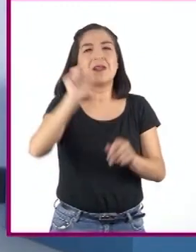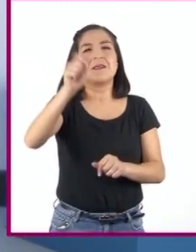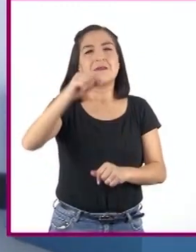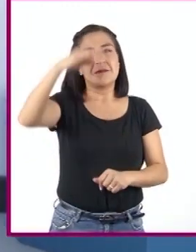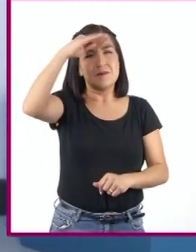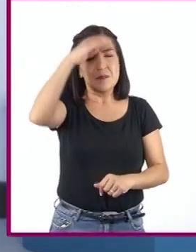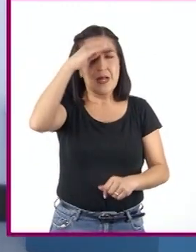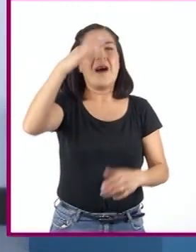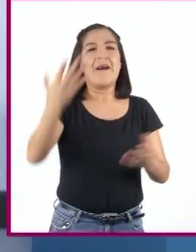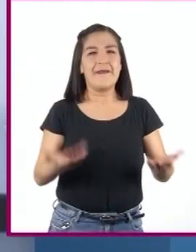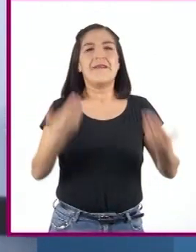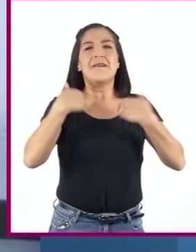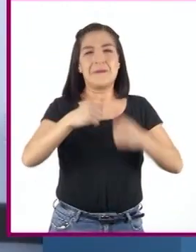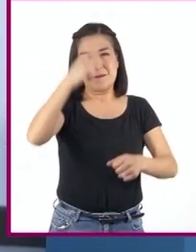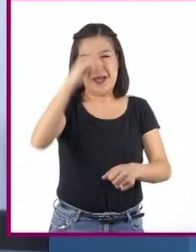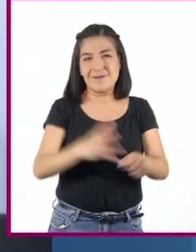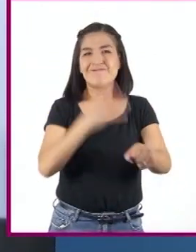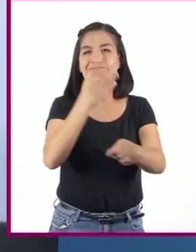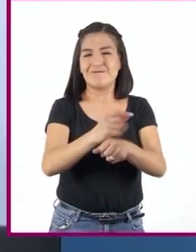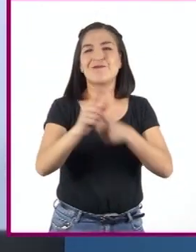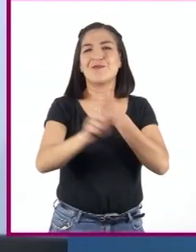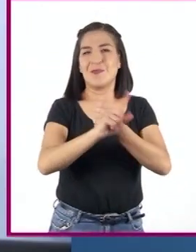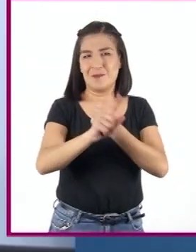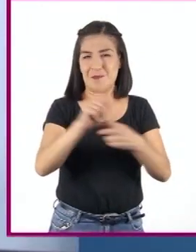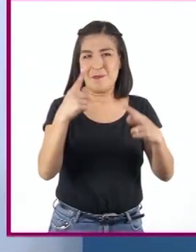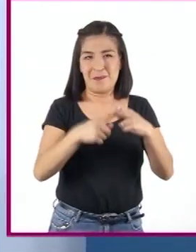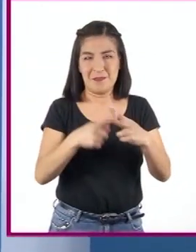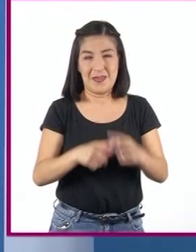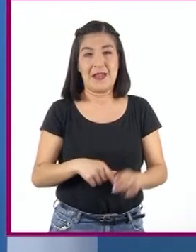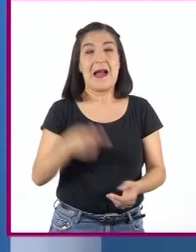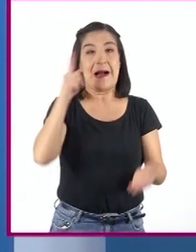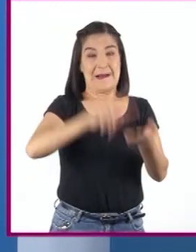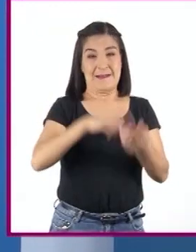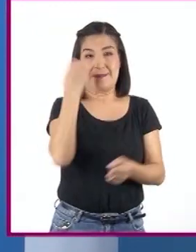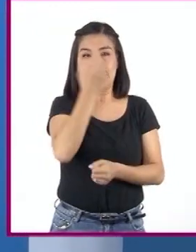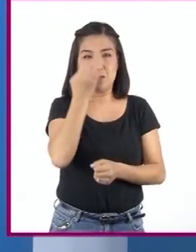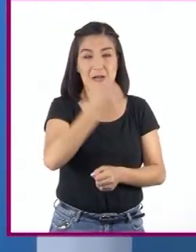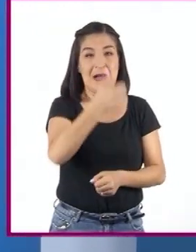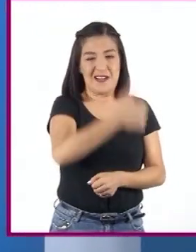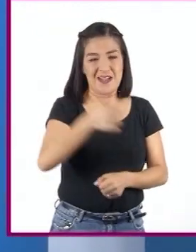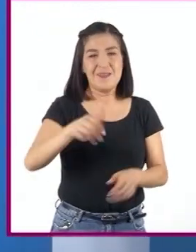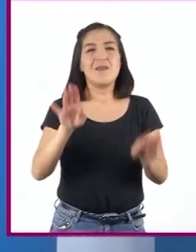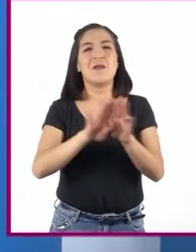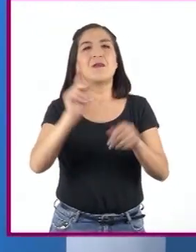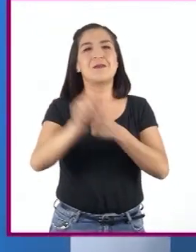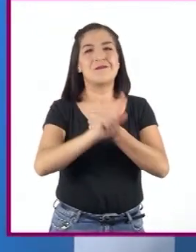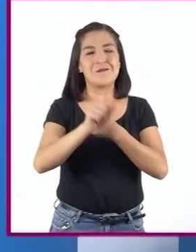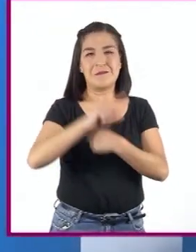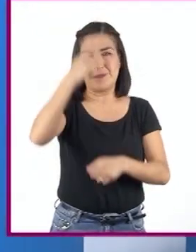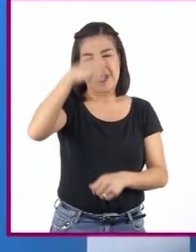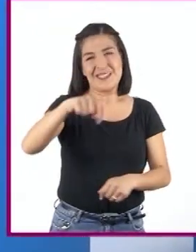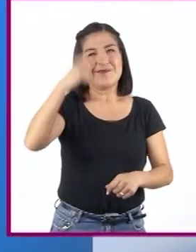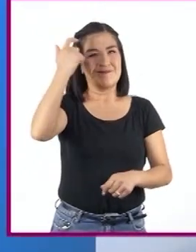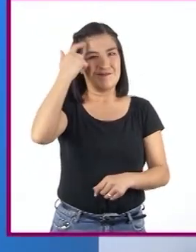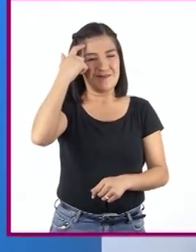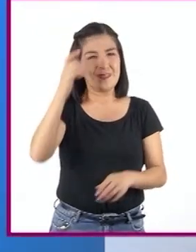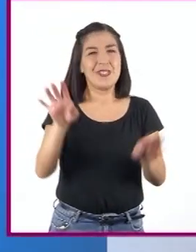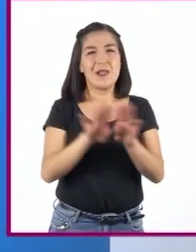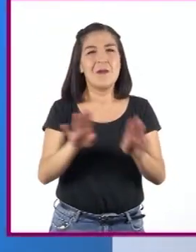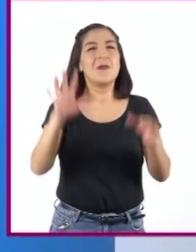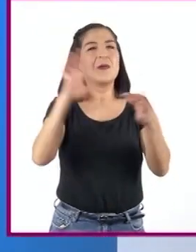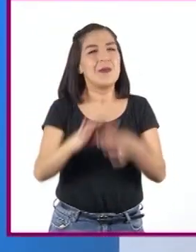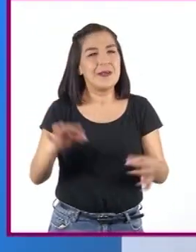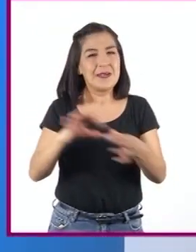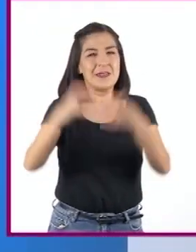y simplifican la resolución de problemas. En el ámbito escolar, cada problema representa un reto al intelecto. la dificultad del